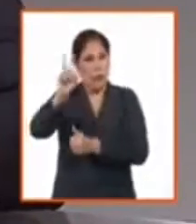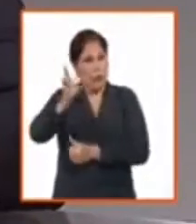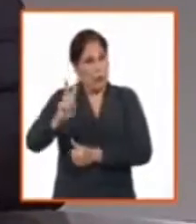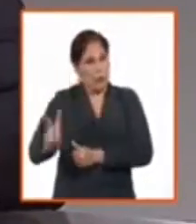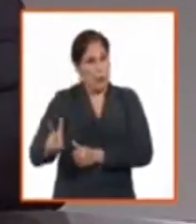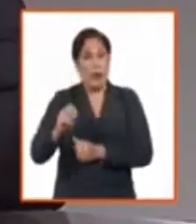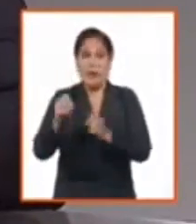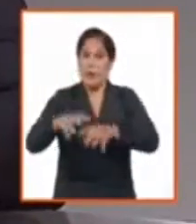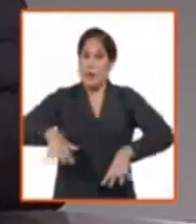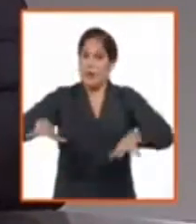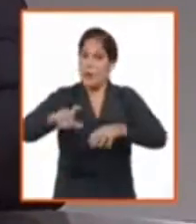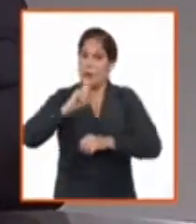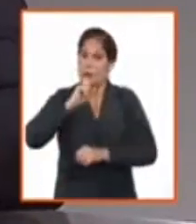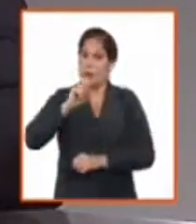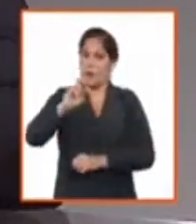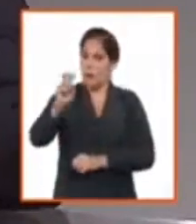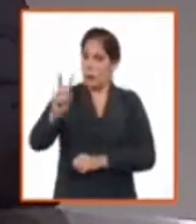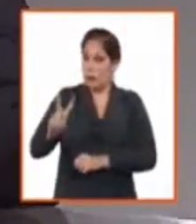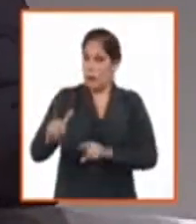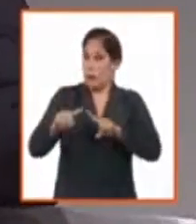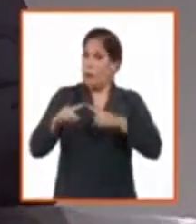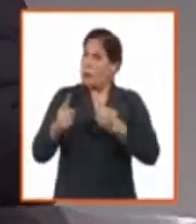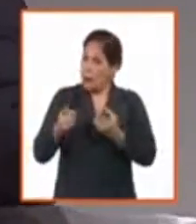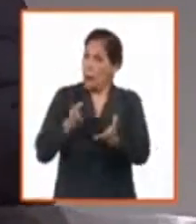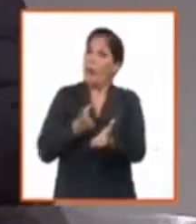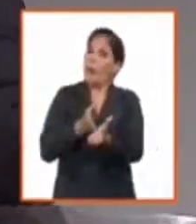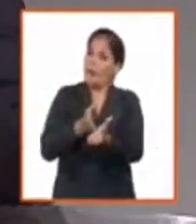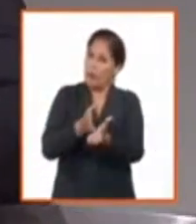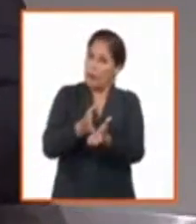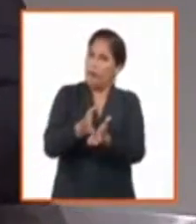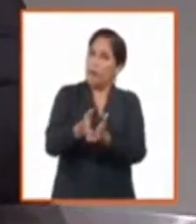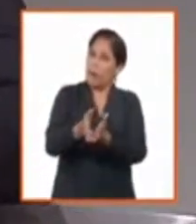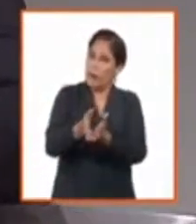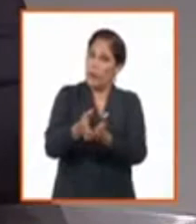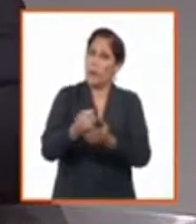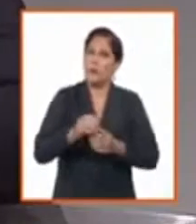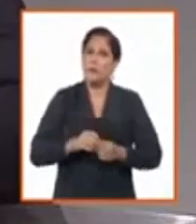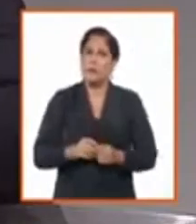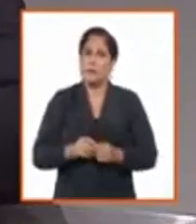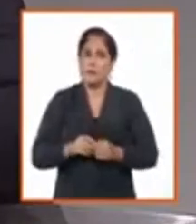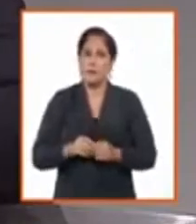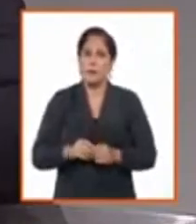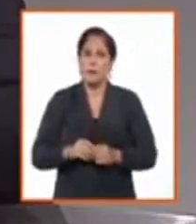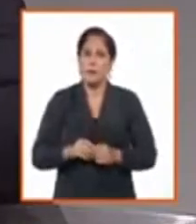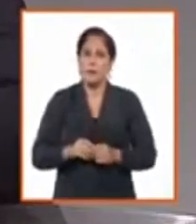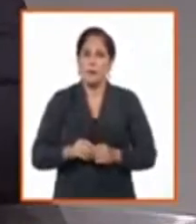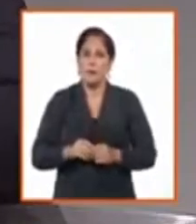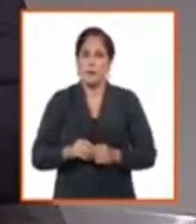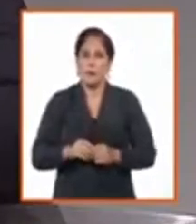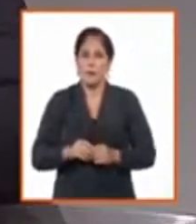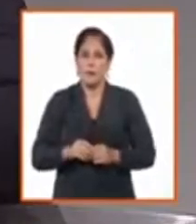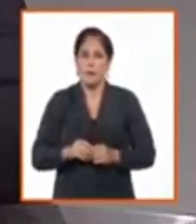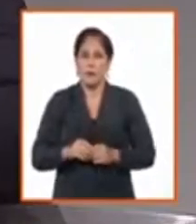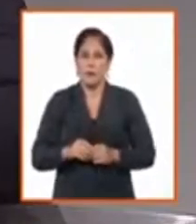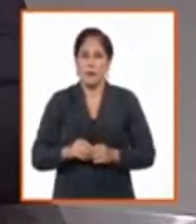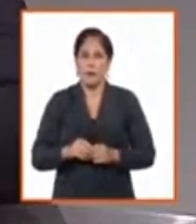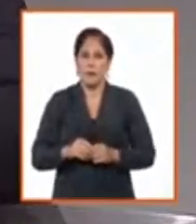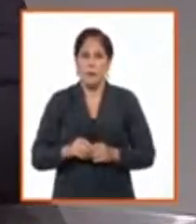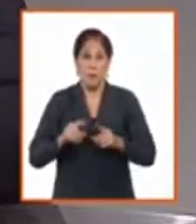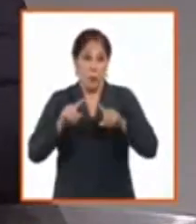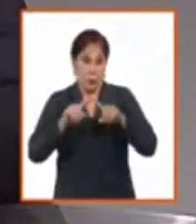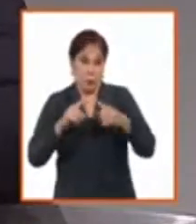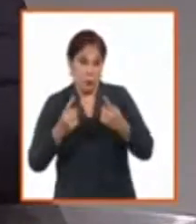difícil para venezuela sin embargo han mantenido esa línea con mucha valentía y con mucho agradecimiento porque